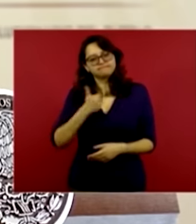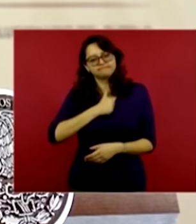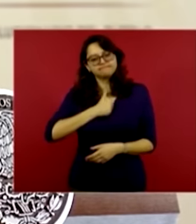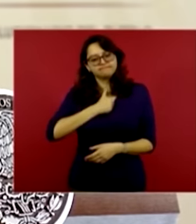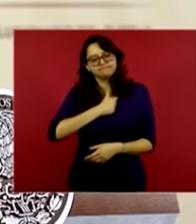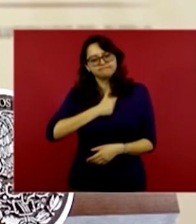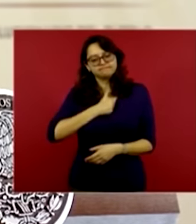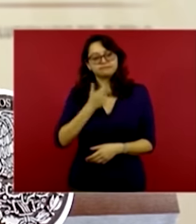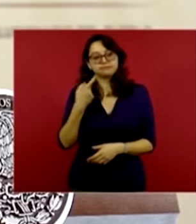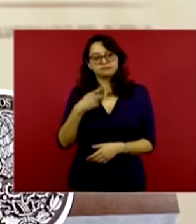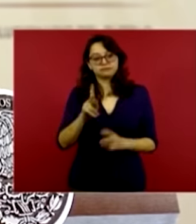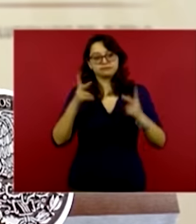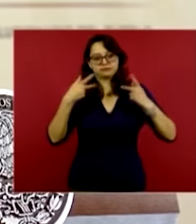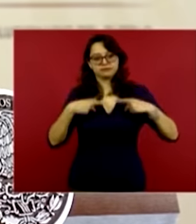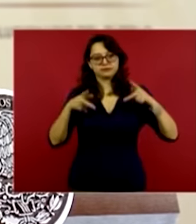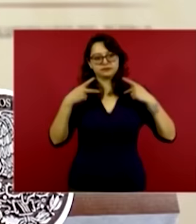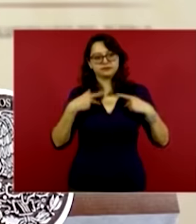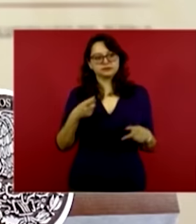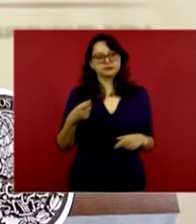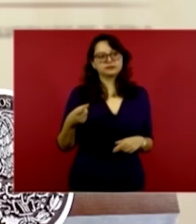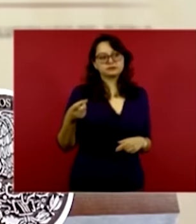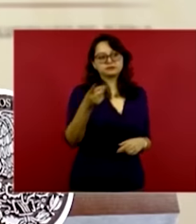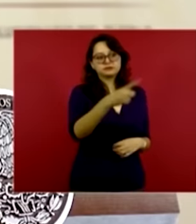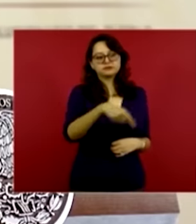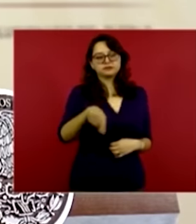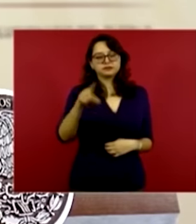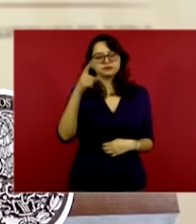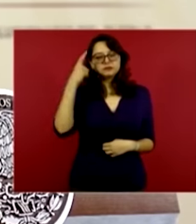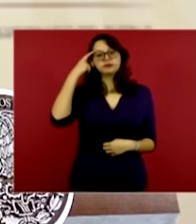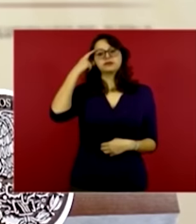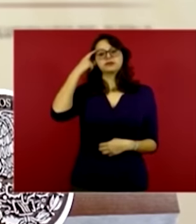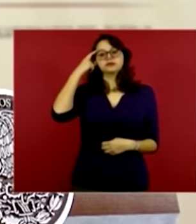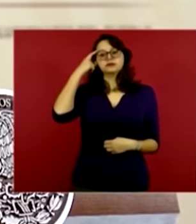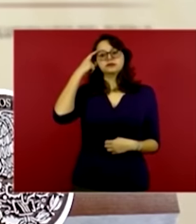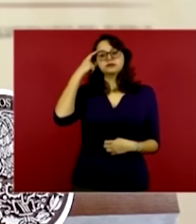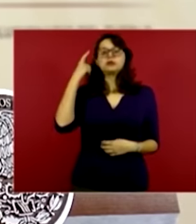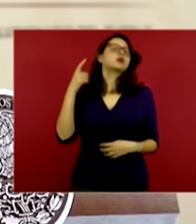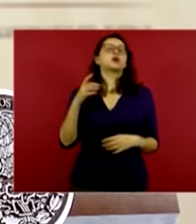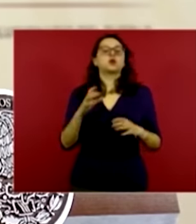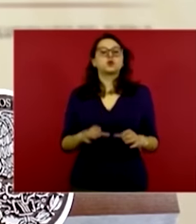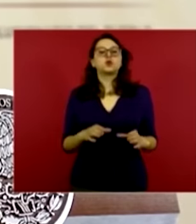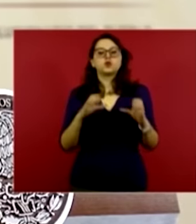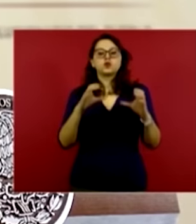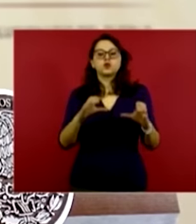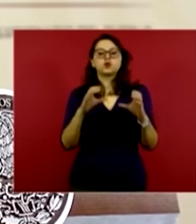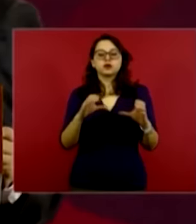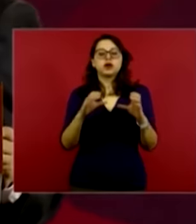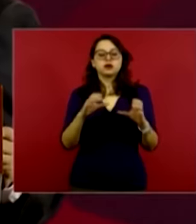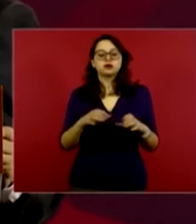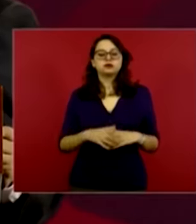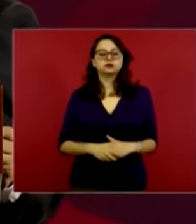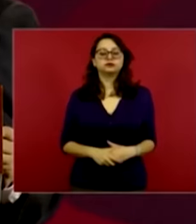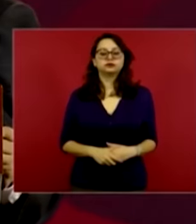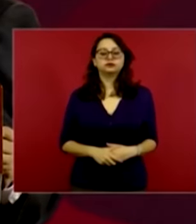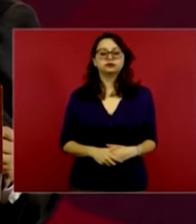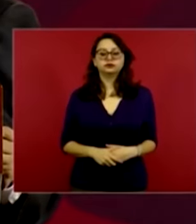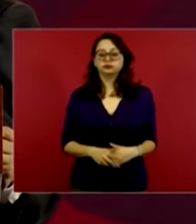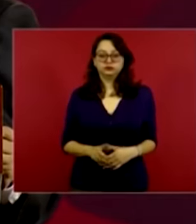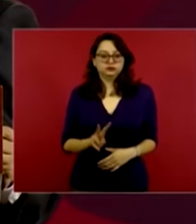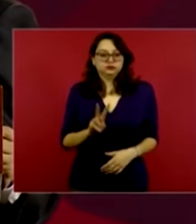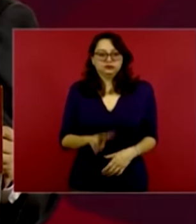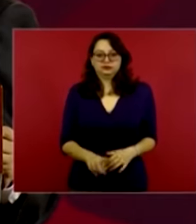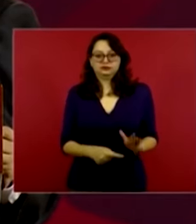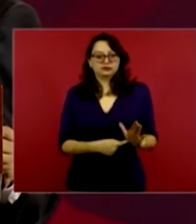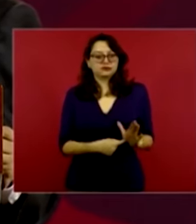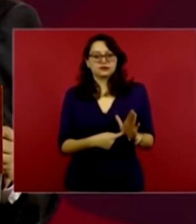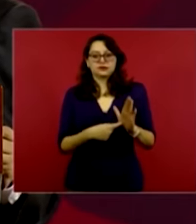la gente que se protegió, porque sí fue muy fuerte. Lo que aquí se dice